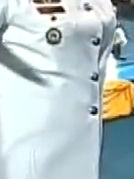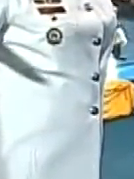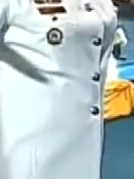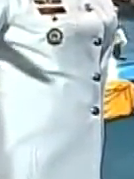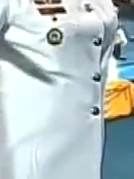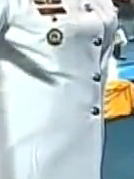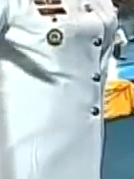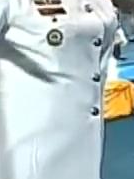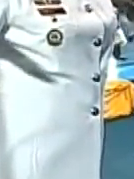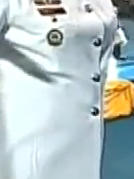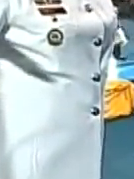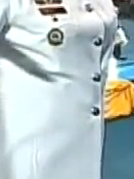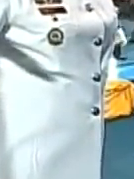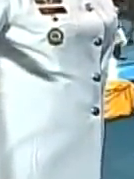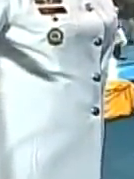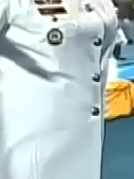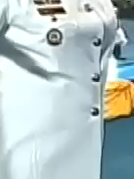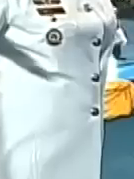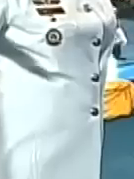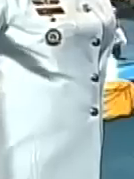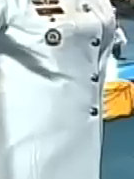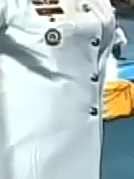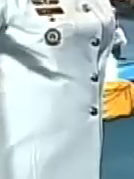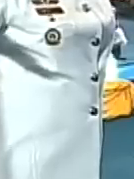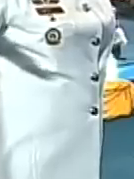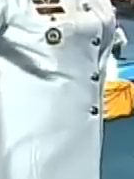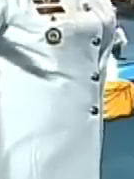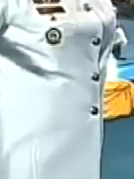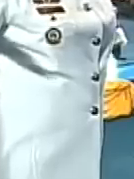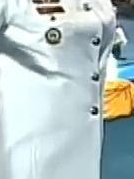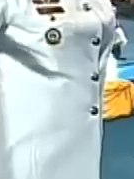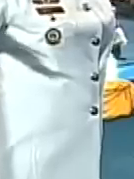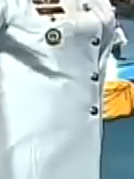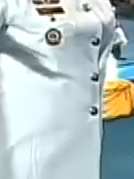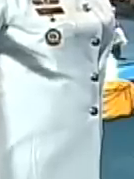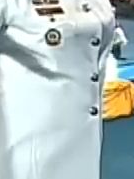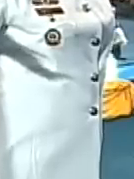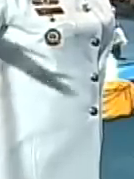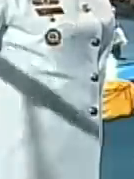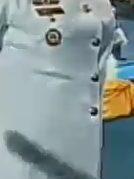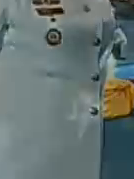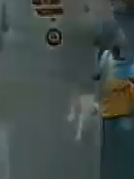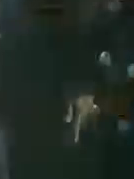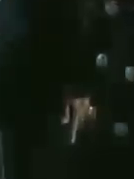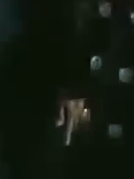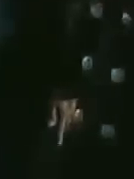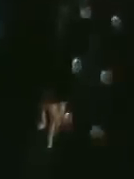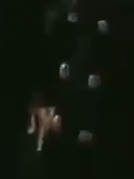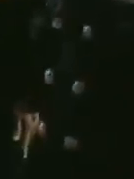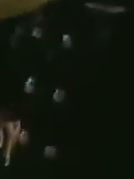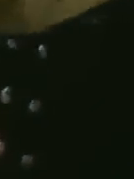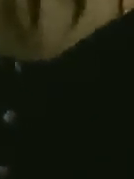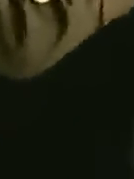grado de capitanes y teniente de navío de la Fuerza Armada Nacional Bolivariana.